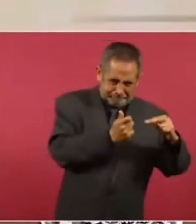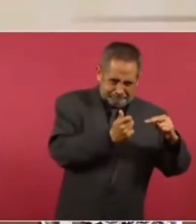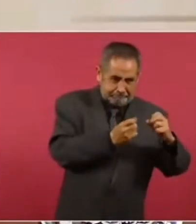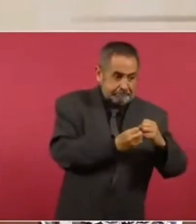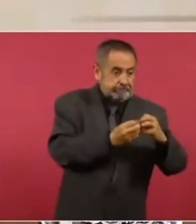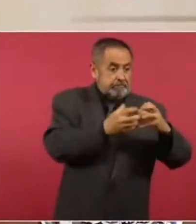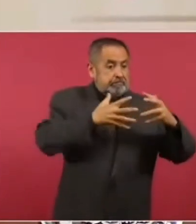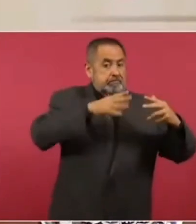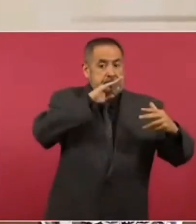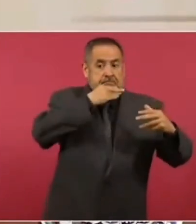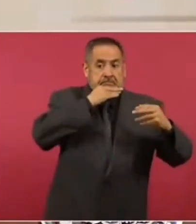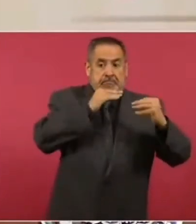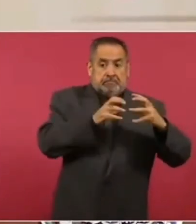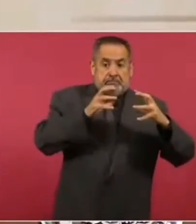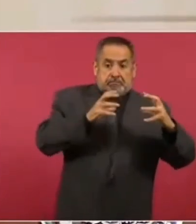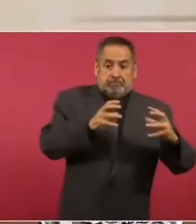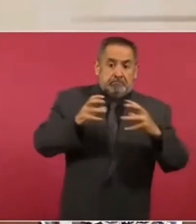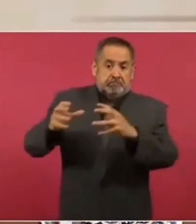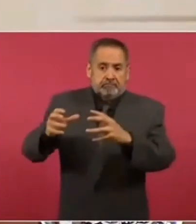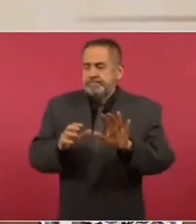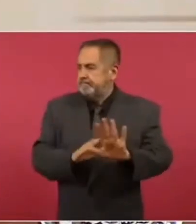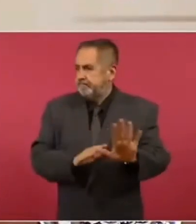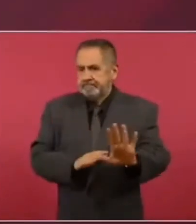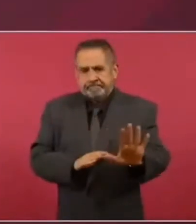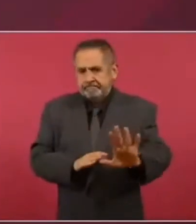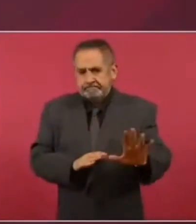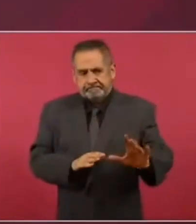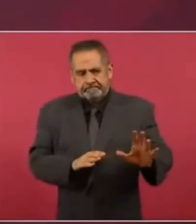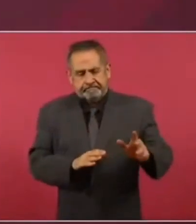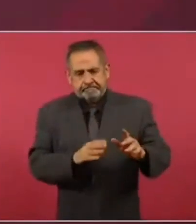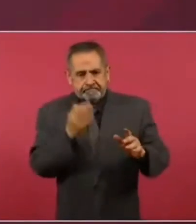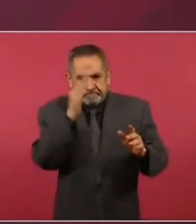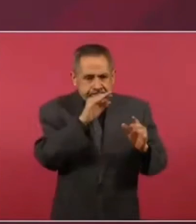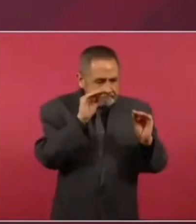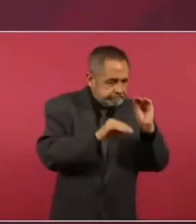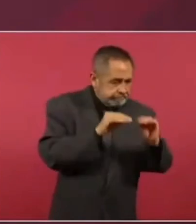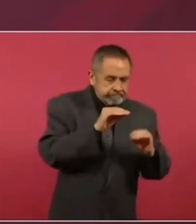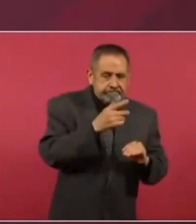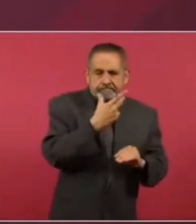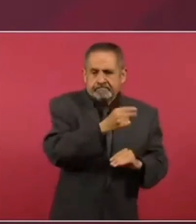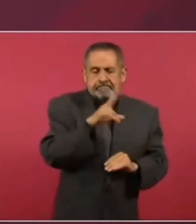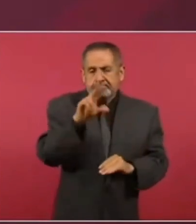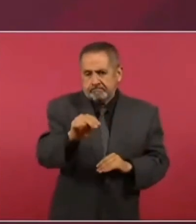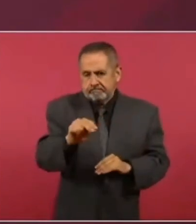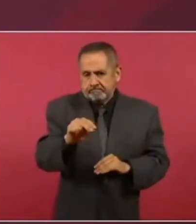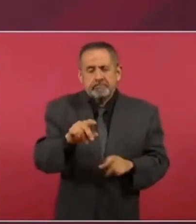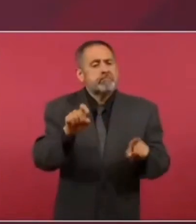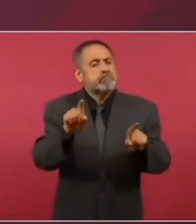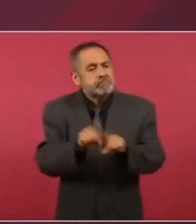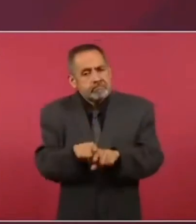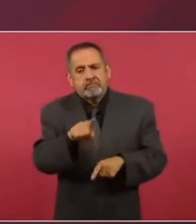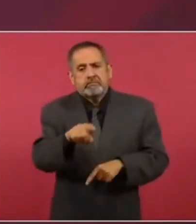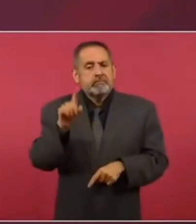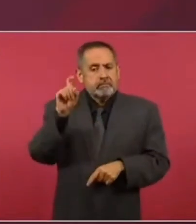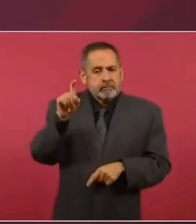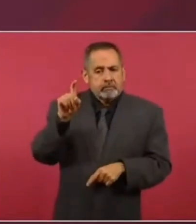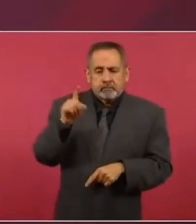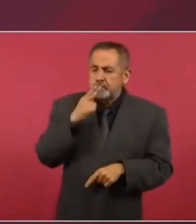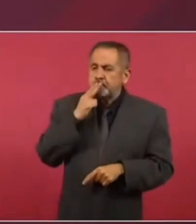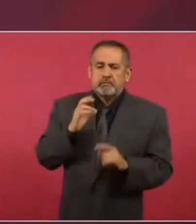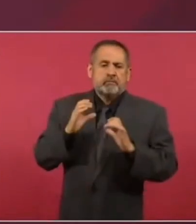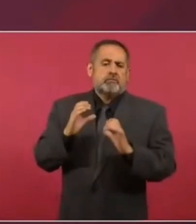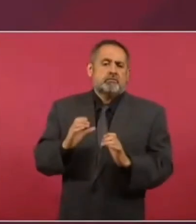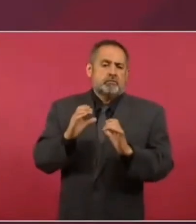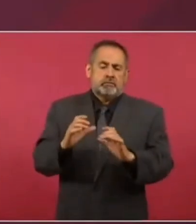Y en lo que corresponde al agua, lo mismo. Se ha venido